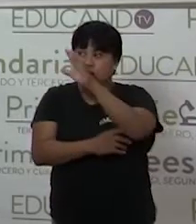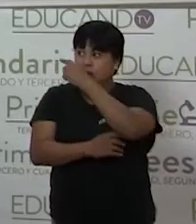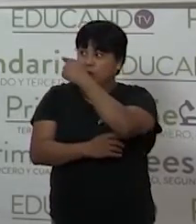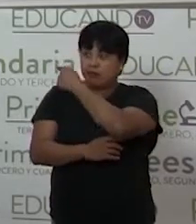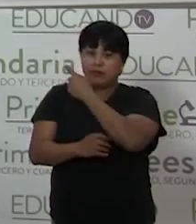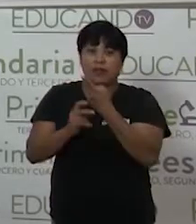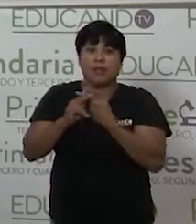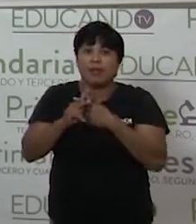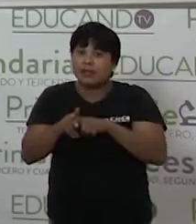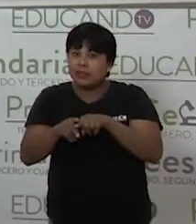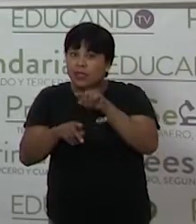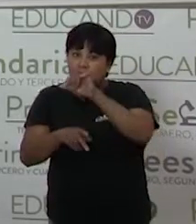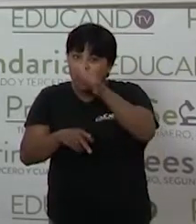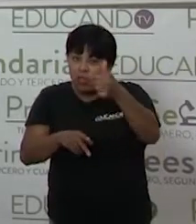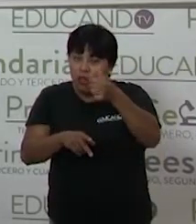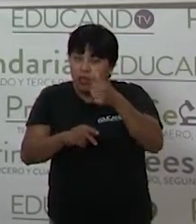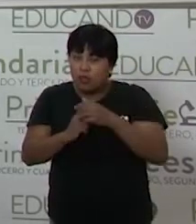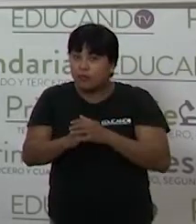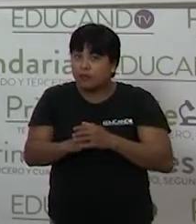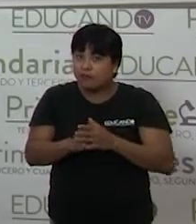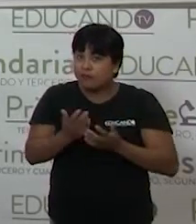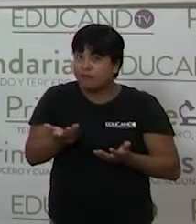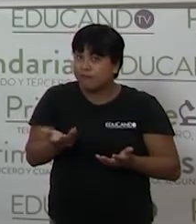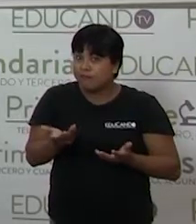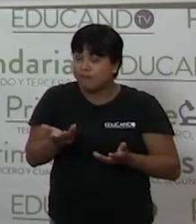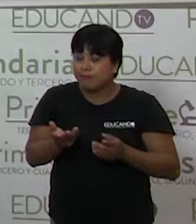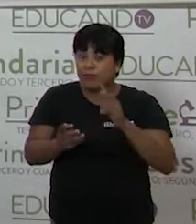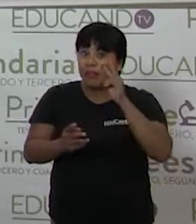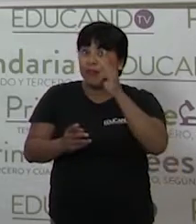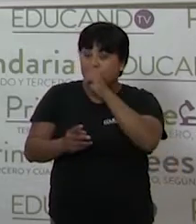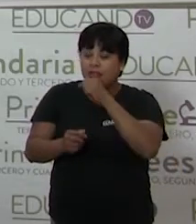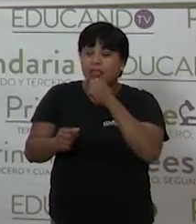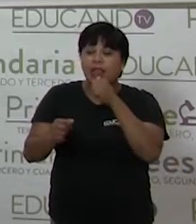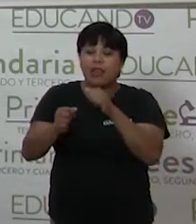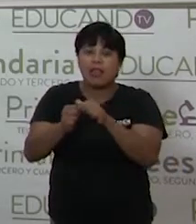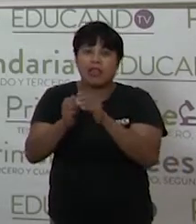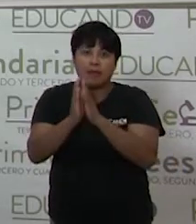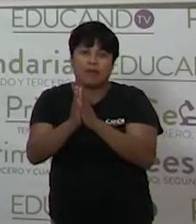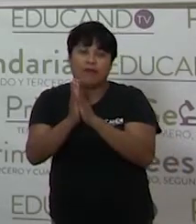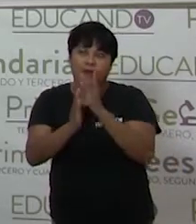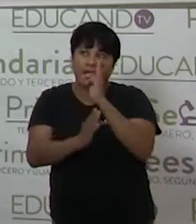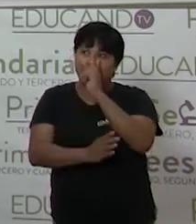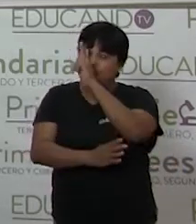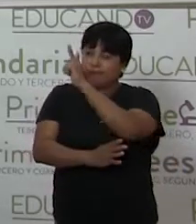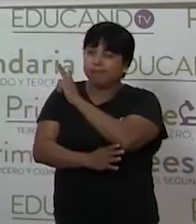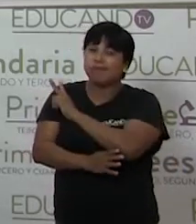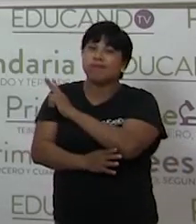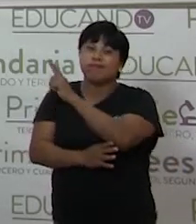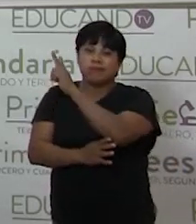aquí empieza igual que otro observa por favor